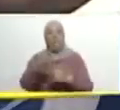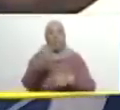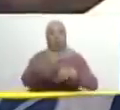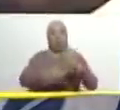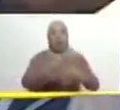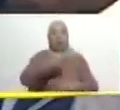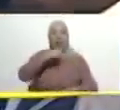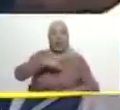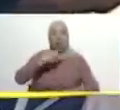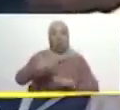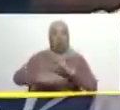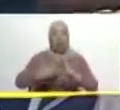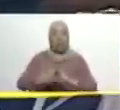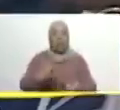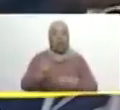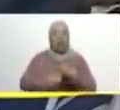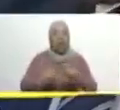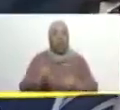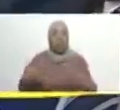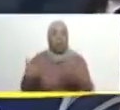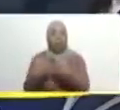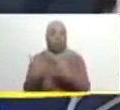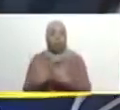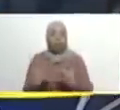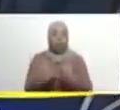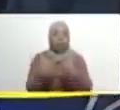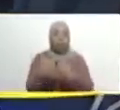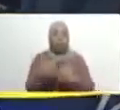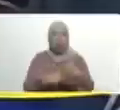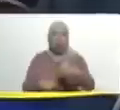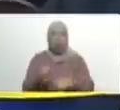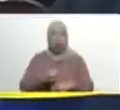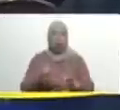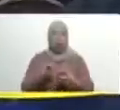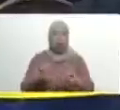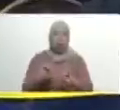etapa ver el nacimiento de un mundo de iguales,